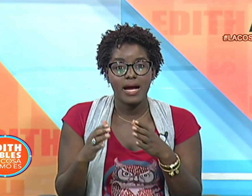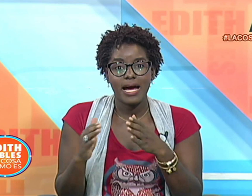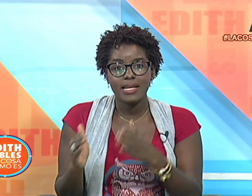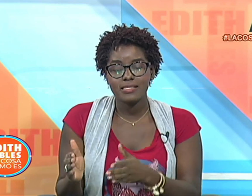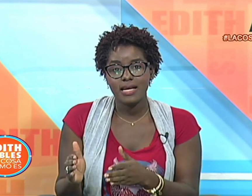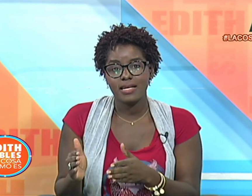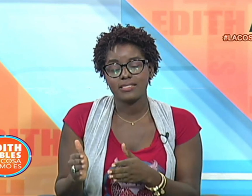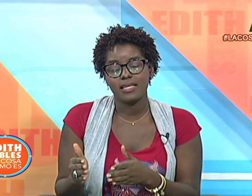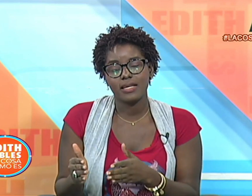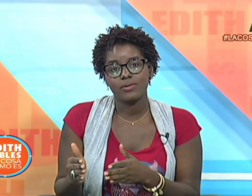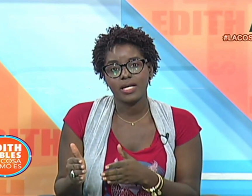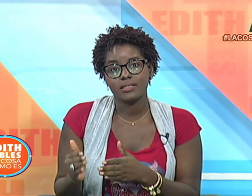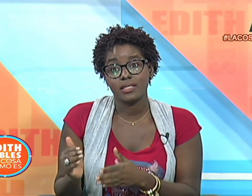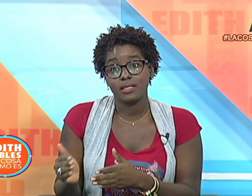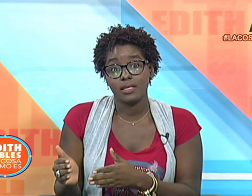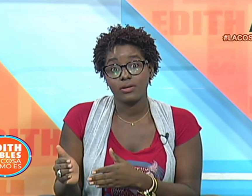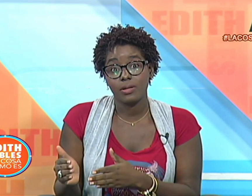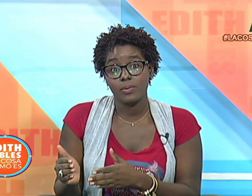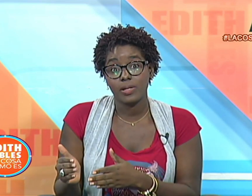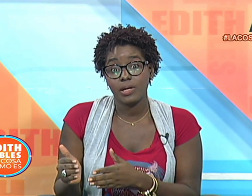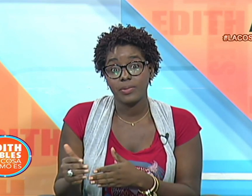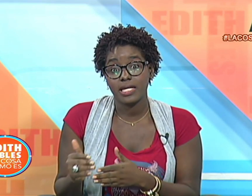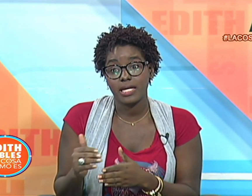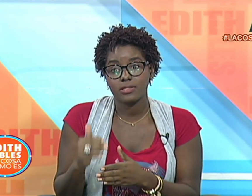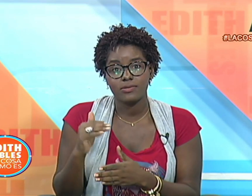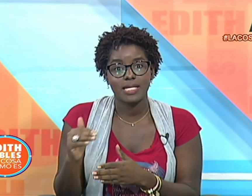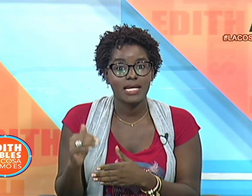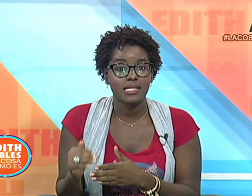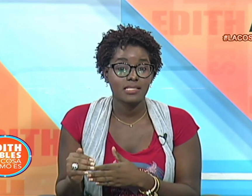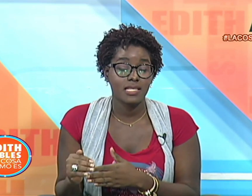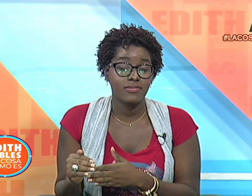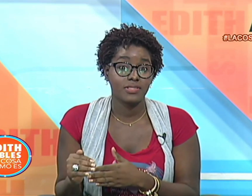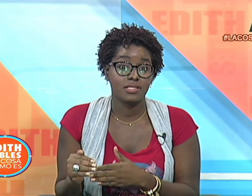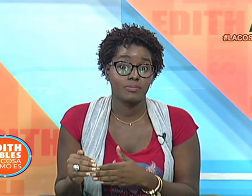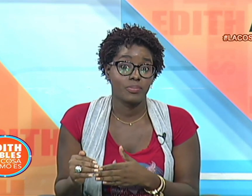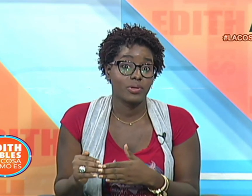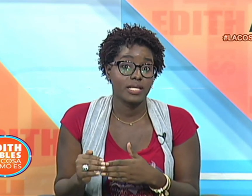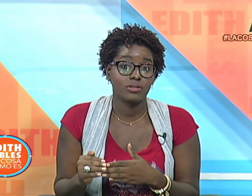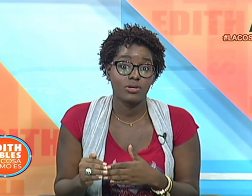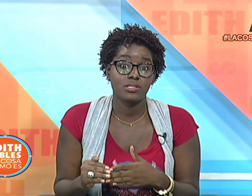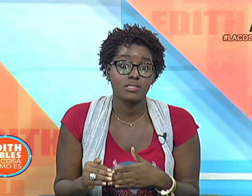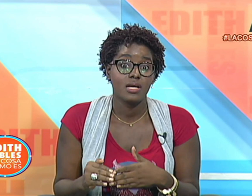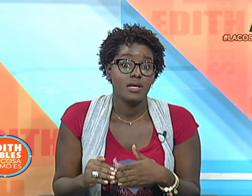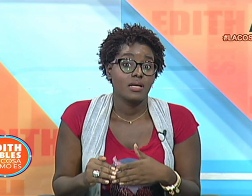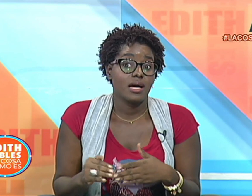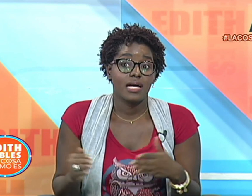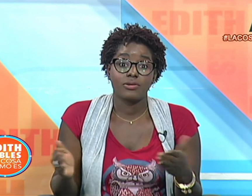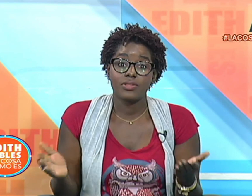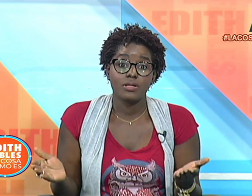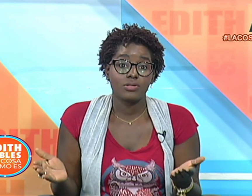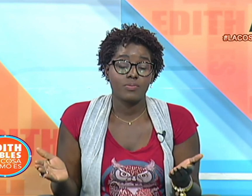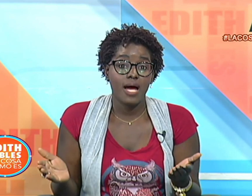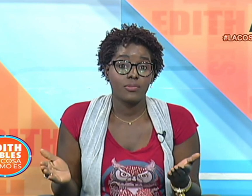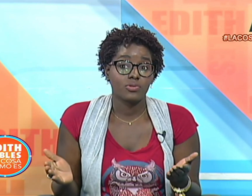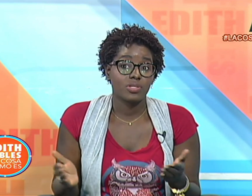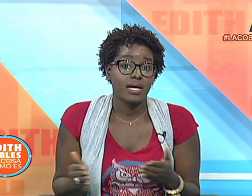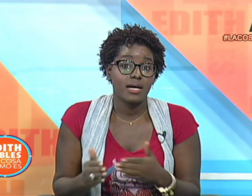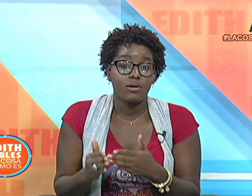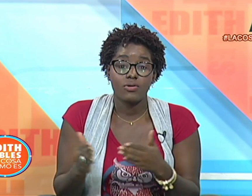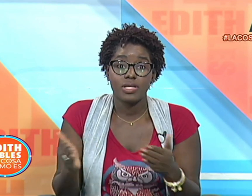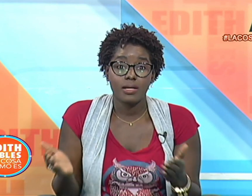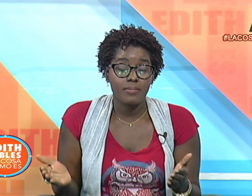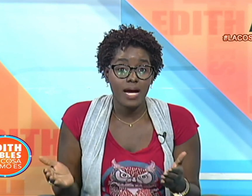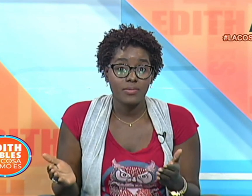pagar esa esa deuda que está teniendo república dominicana y subsanar ese déficit porque entonces a dónde nos vamos